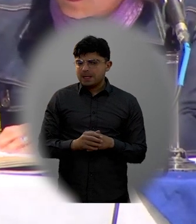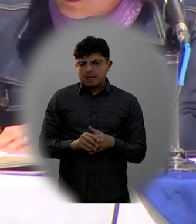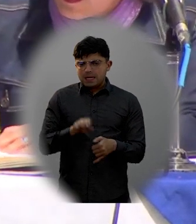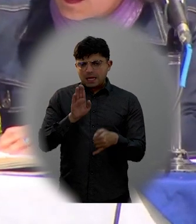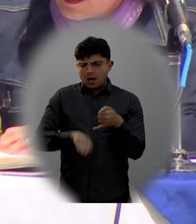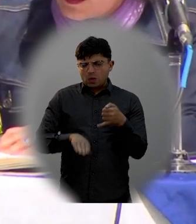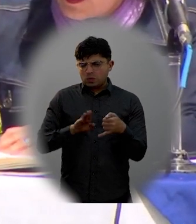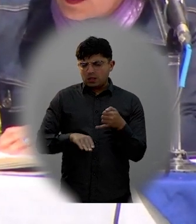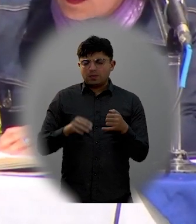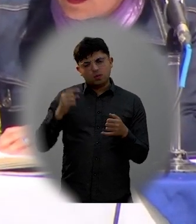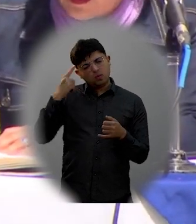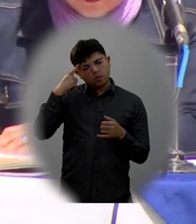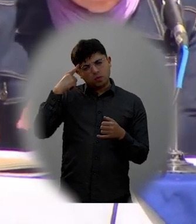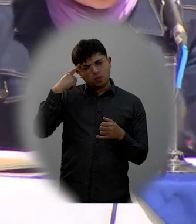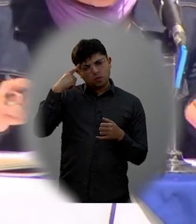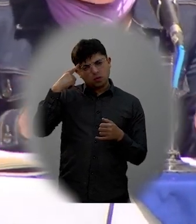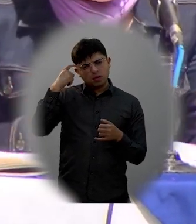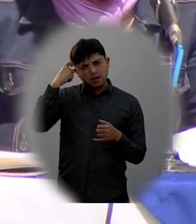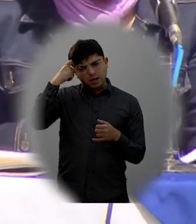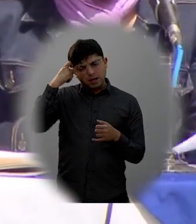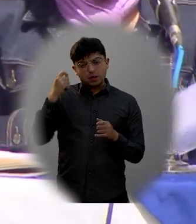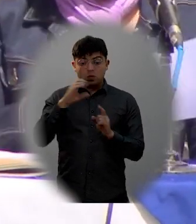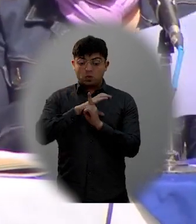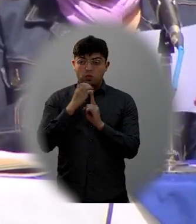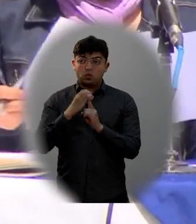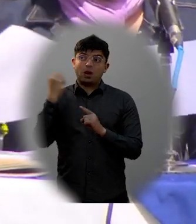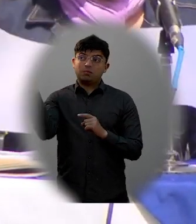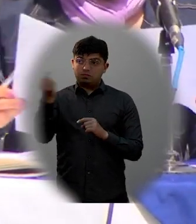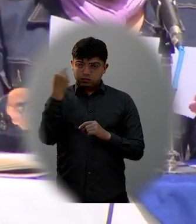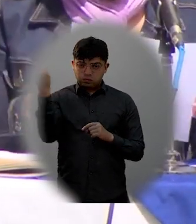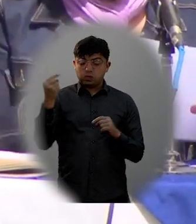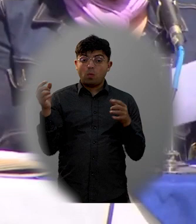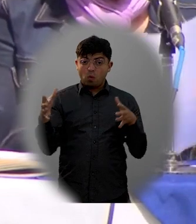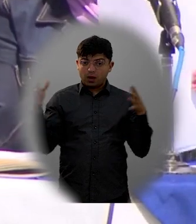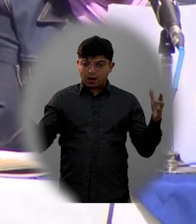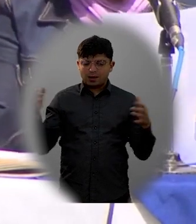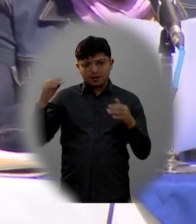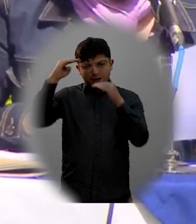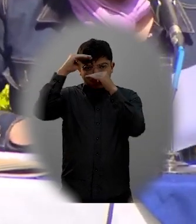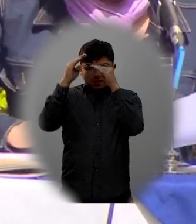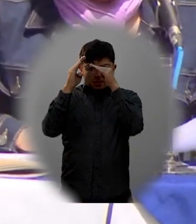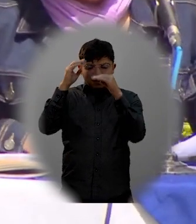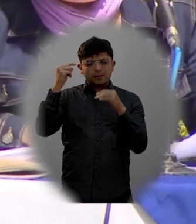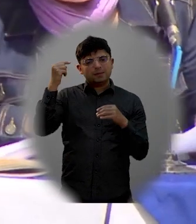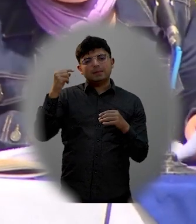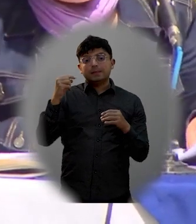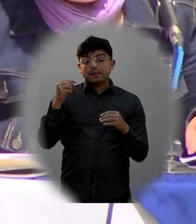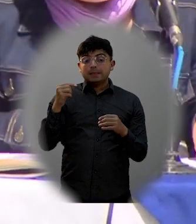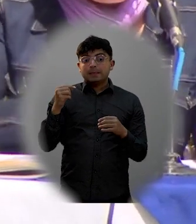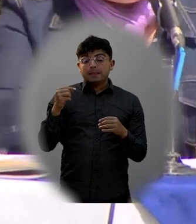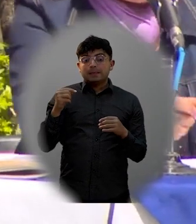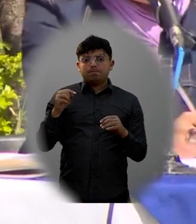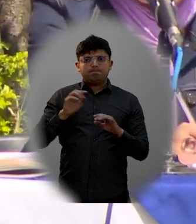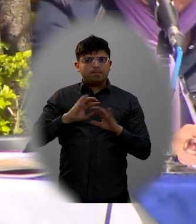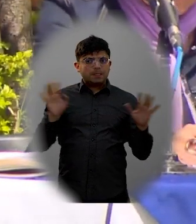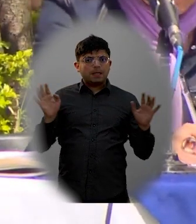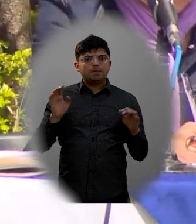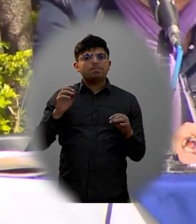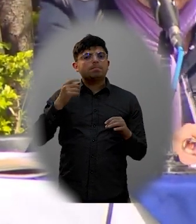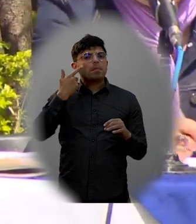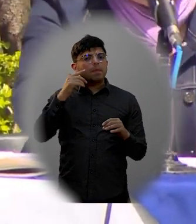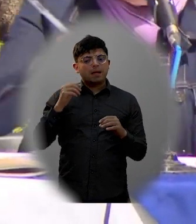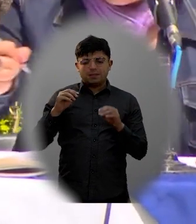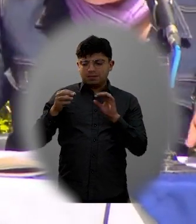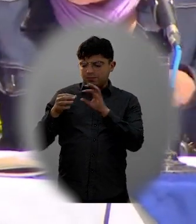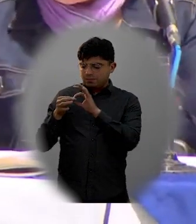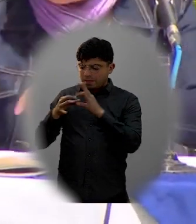hay un reto cultural enorme, y es este paradigma, en todo caso, rompe con la forma tradicional